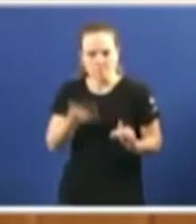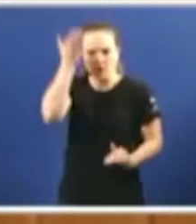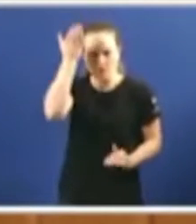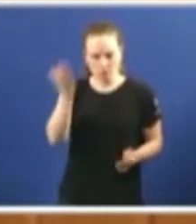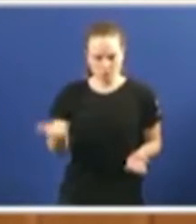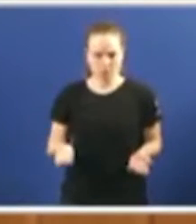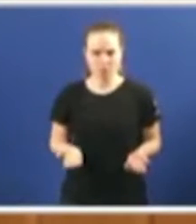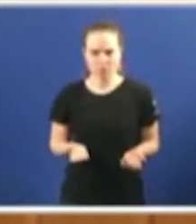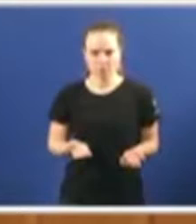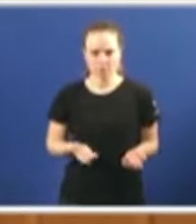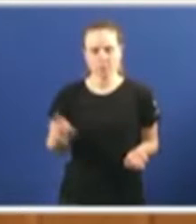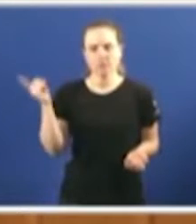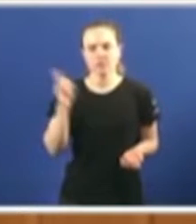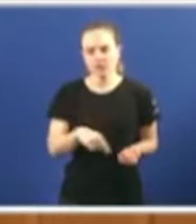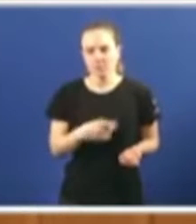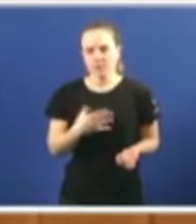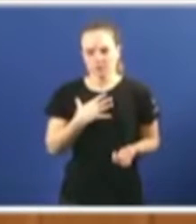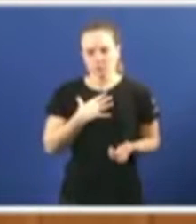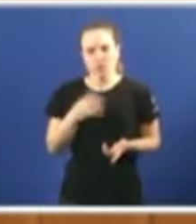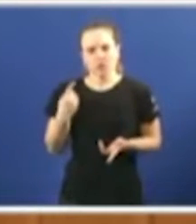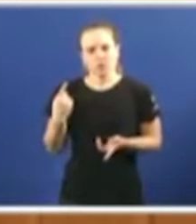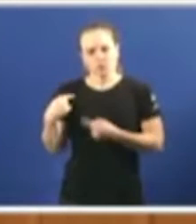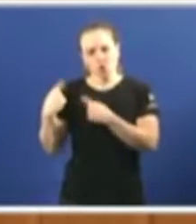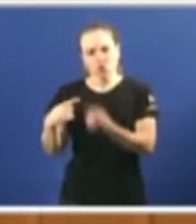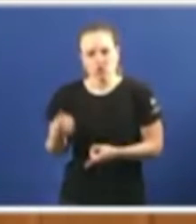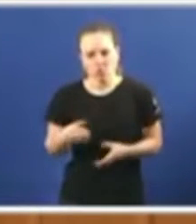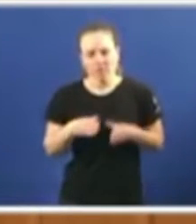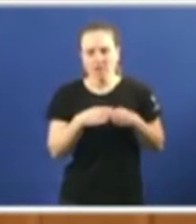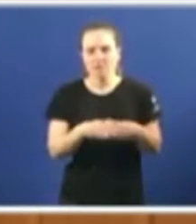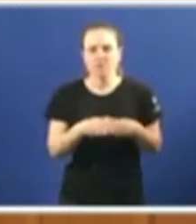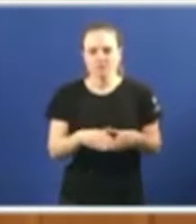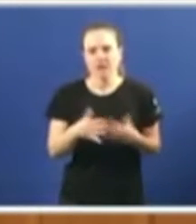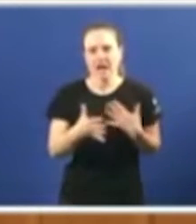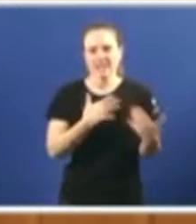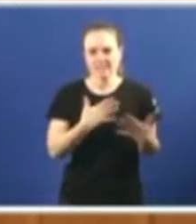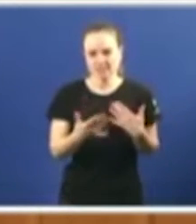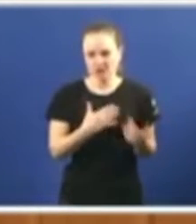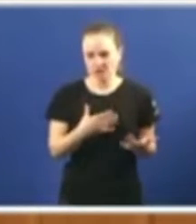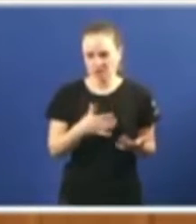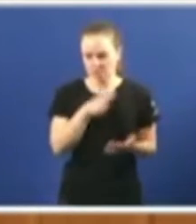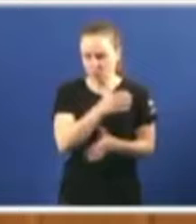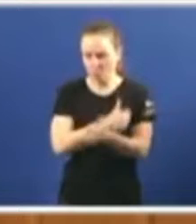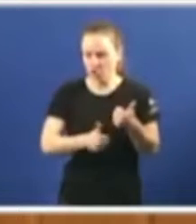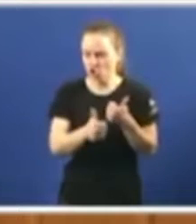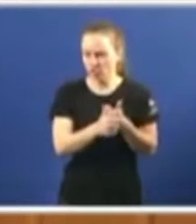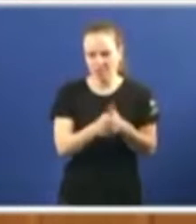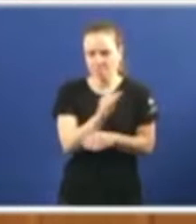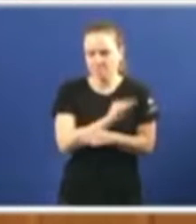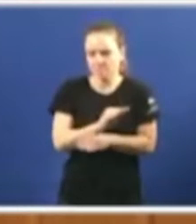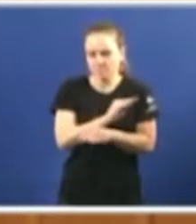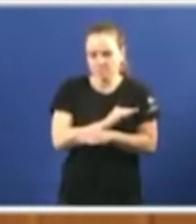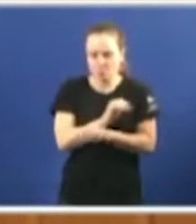Pero, ademais, provocaría desaxustes inaceptables para a flota artesanal, a cal é a prioridade do noso grupo protexer,